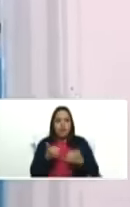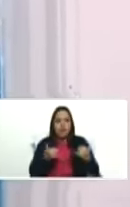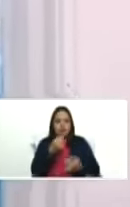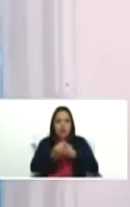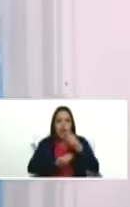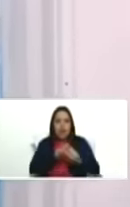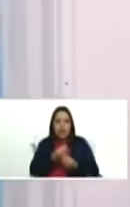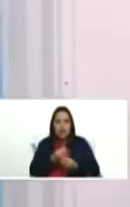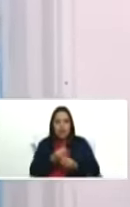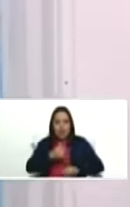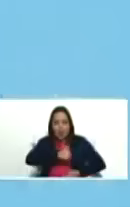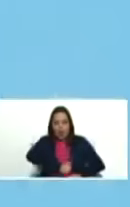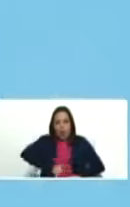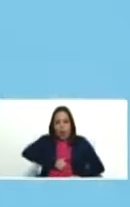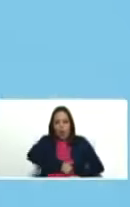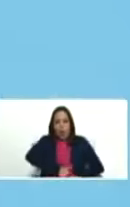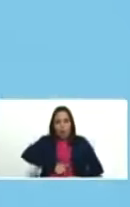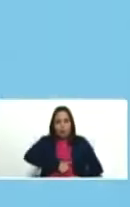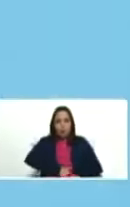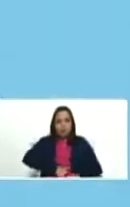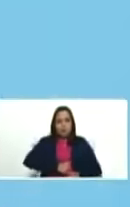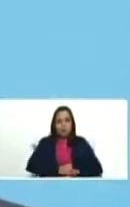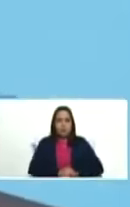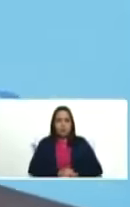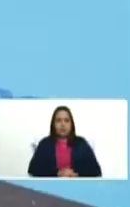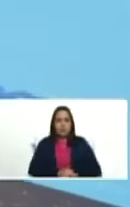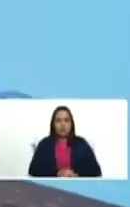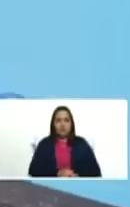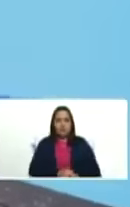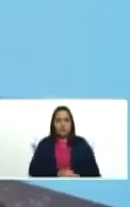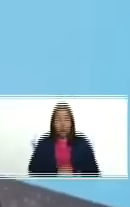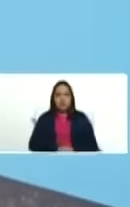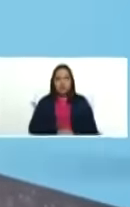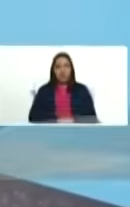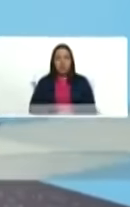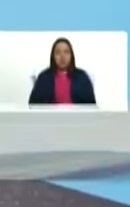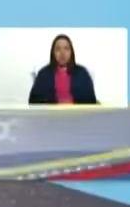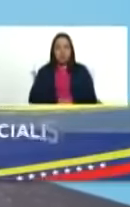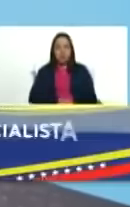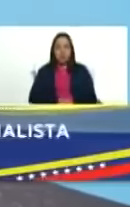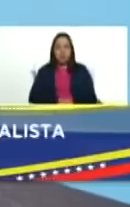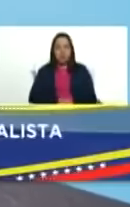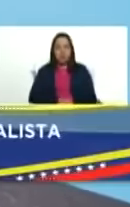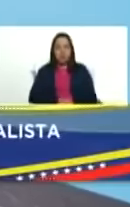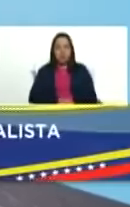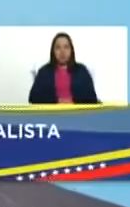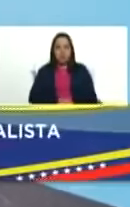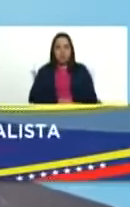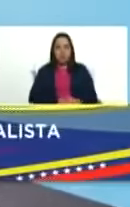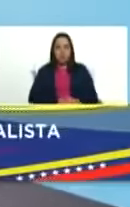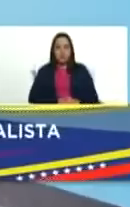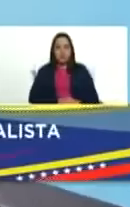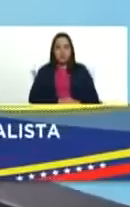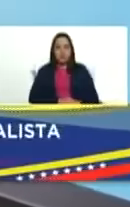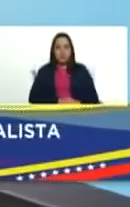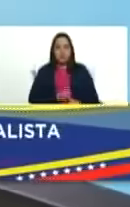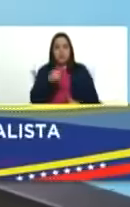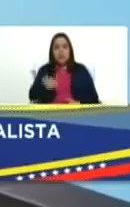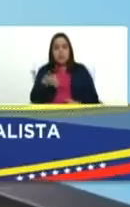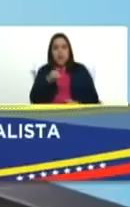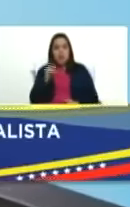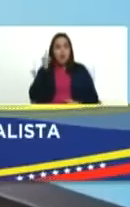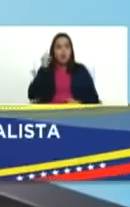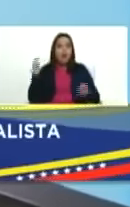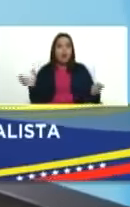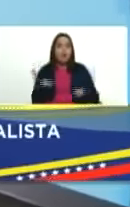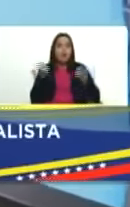eco, como puede darse cuenta. También tenemos por acá a nuestra